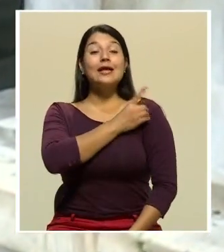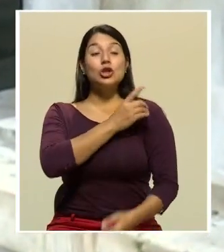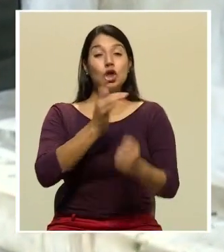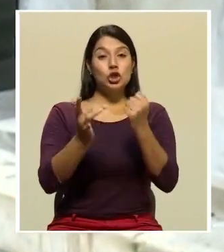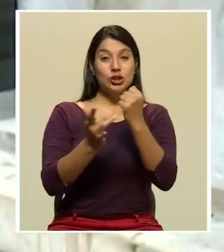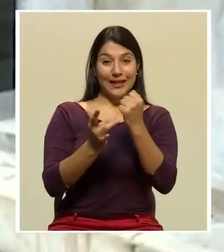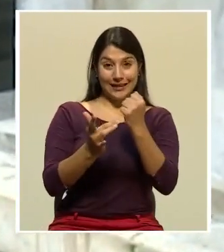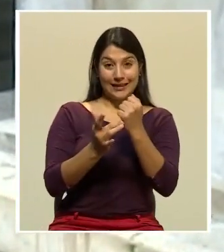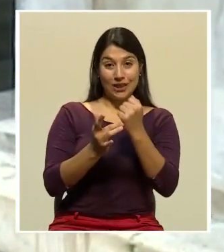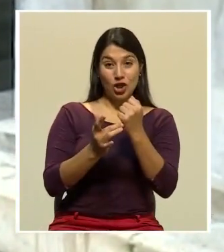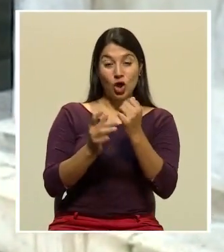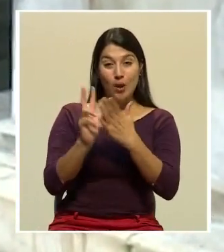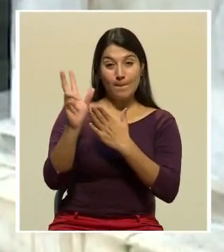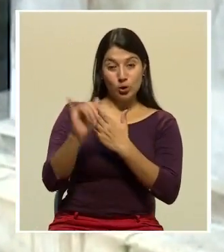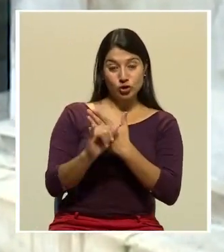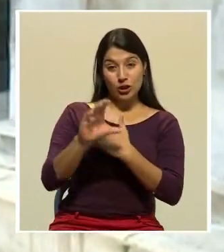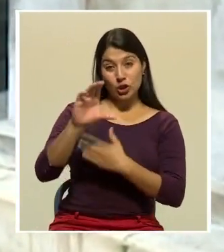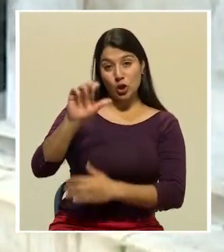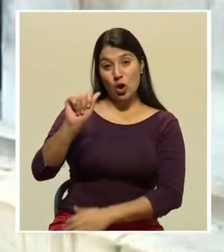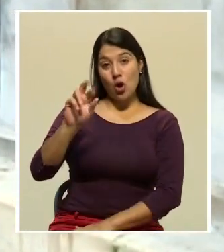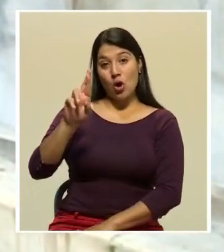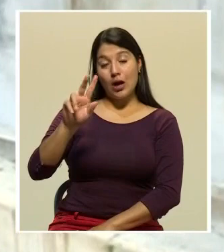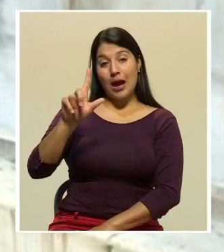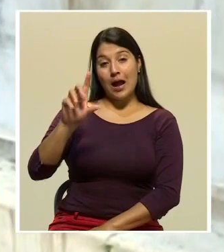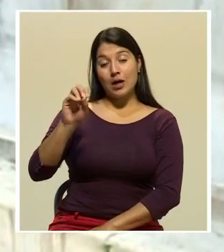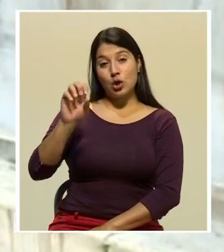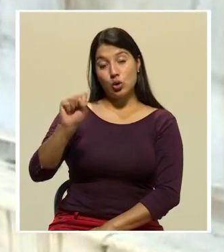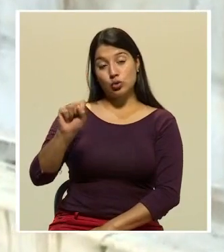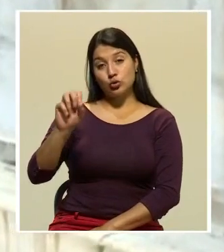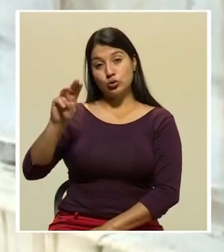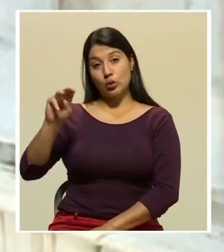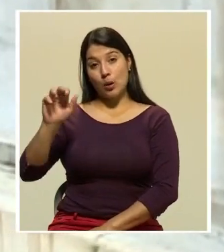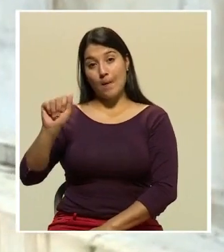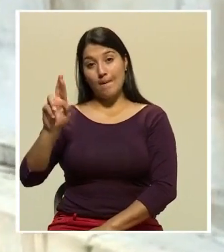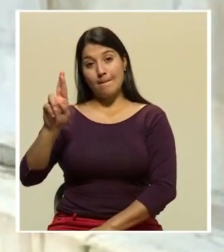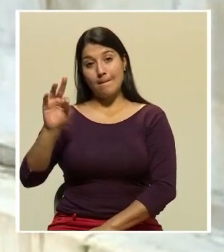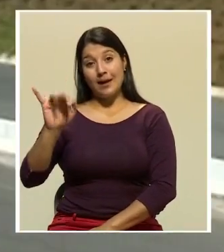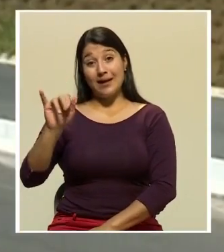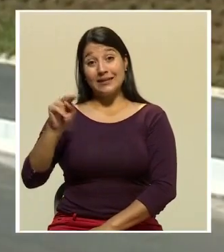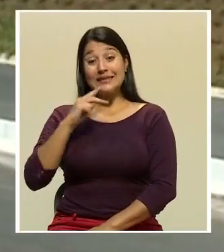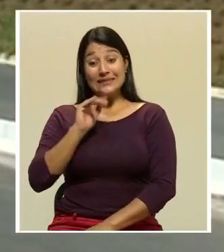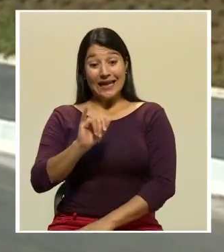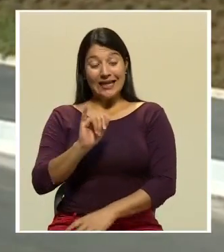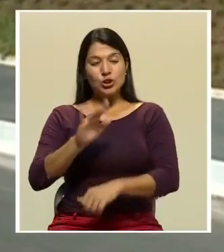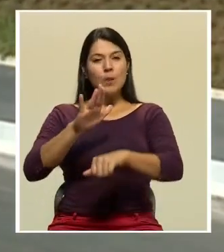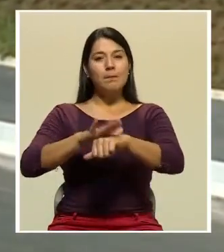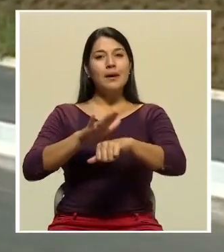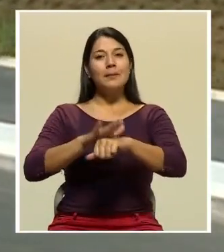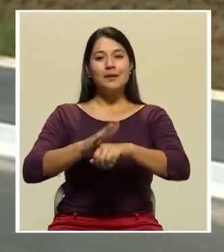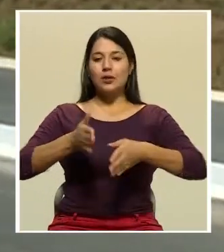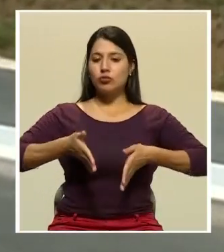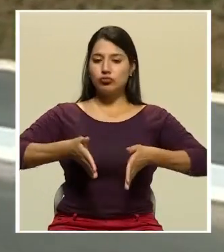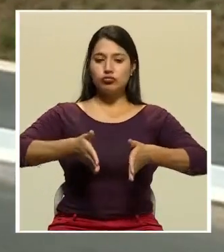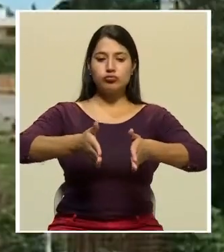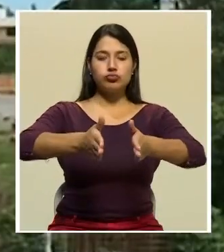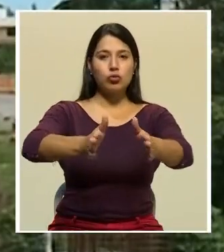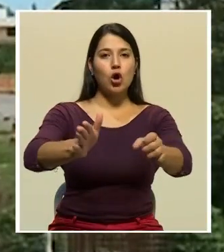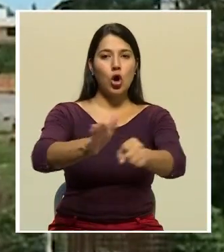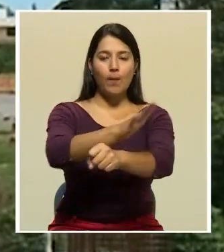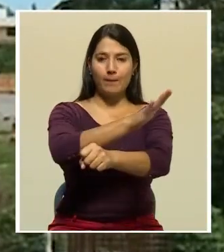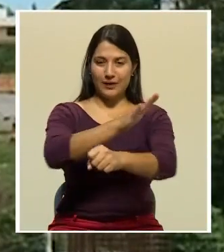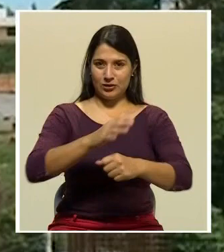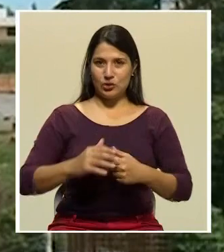de la circunvalación, Carlos Martín, dijo que este proyecto permitirá que la circunvalación sea un anillo completo.